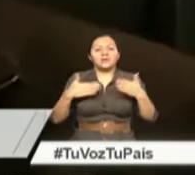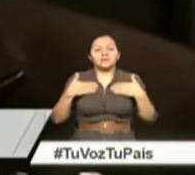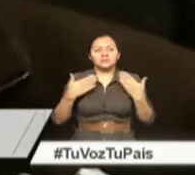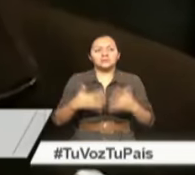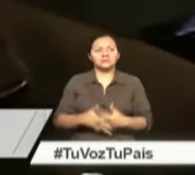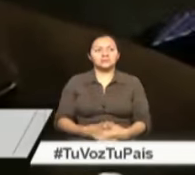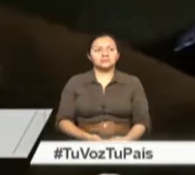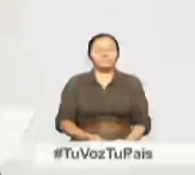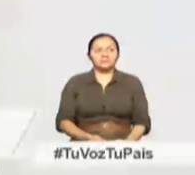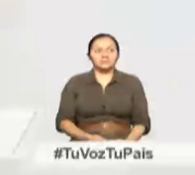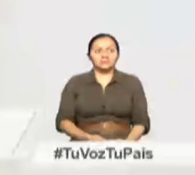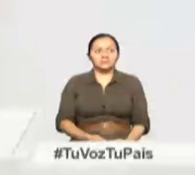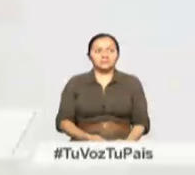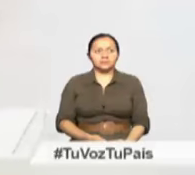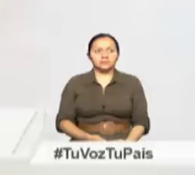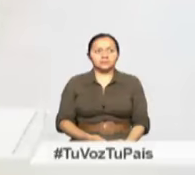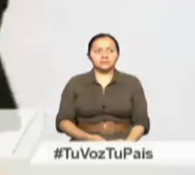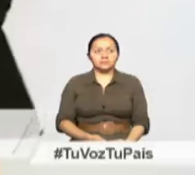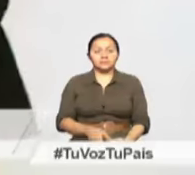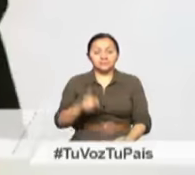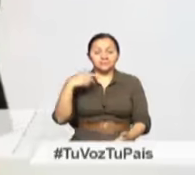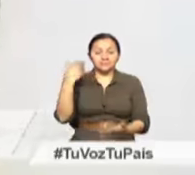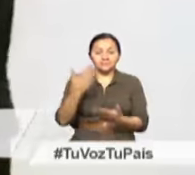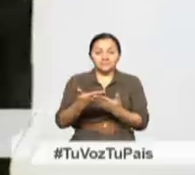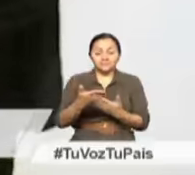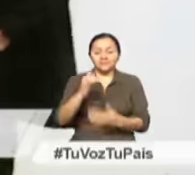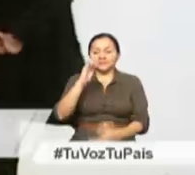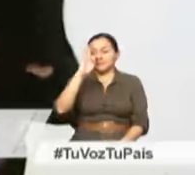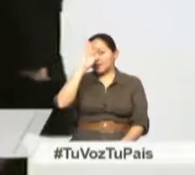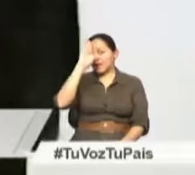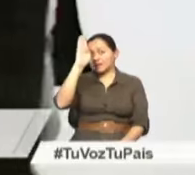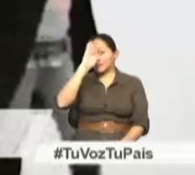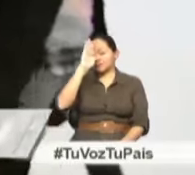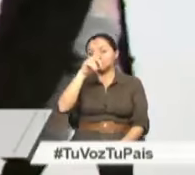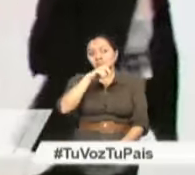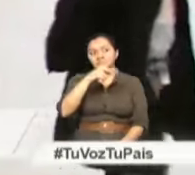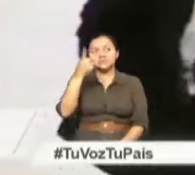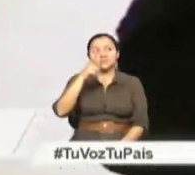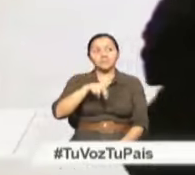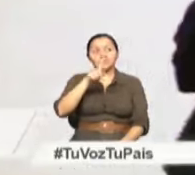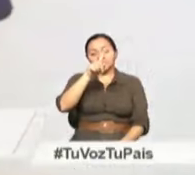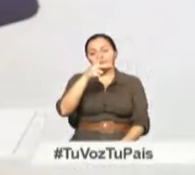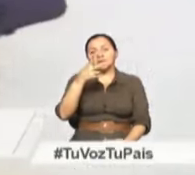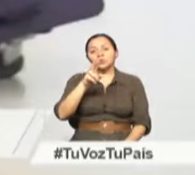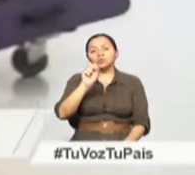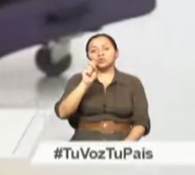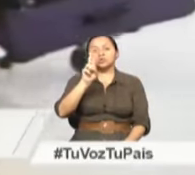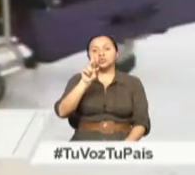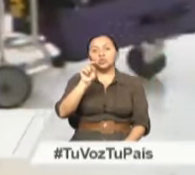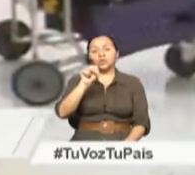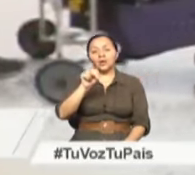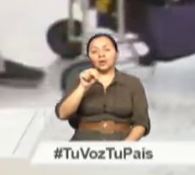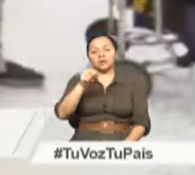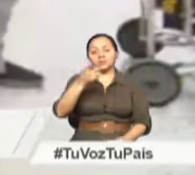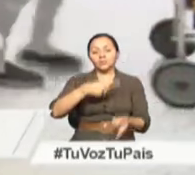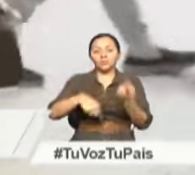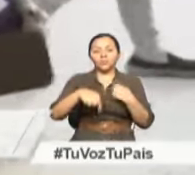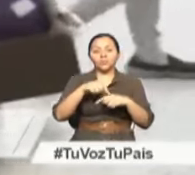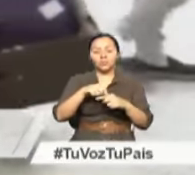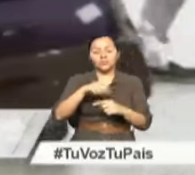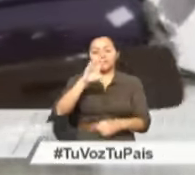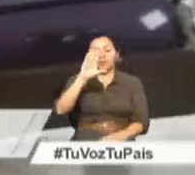esperaba esto. Decía su llegada un ciudadano iraquí, esta mujer norteamericana, pero de origen sudanés, vuelve de una visita a la Meca en Arabia